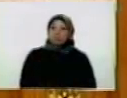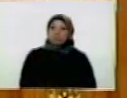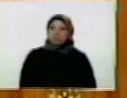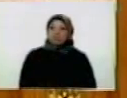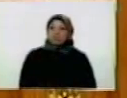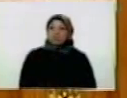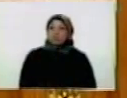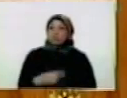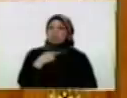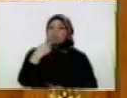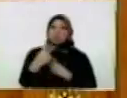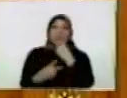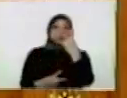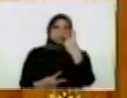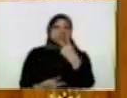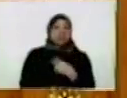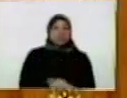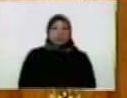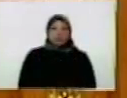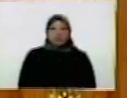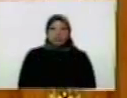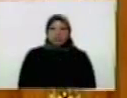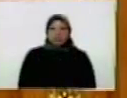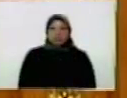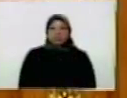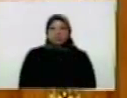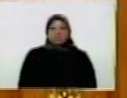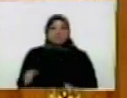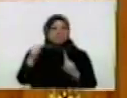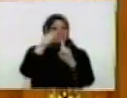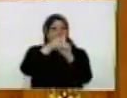sus voces para luchar contra